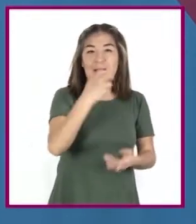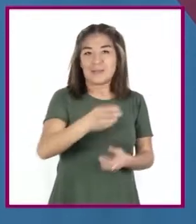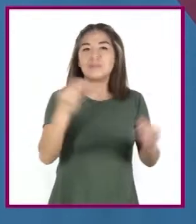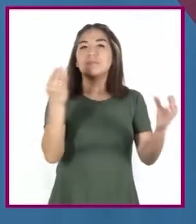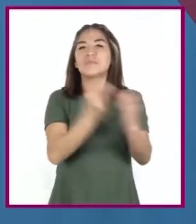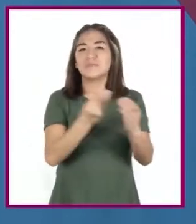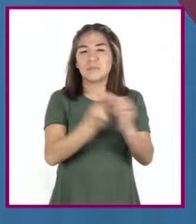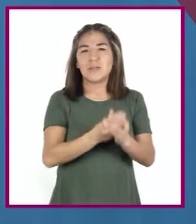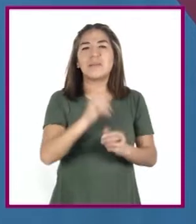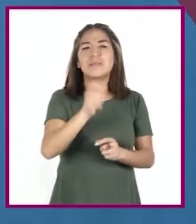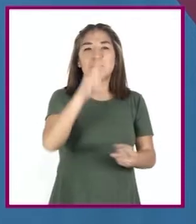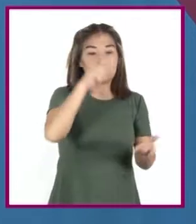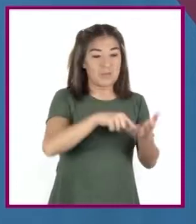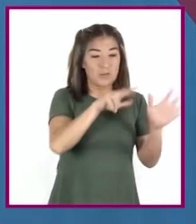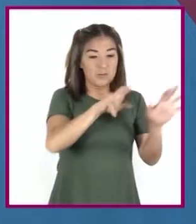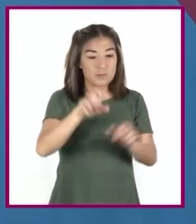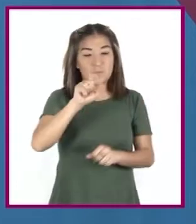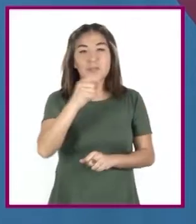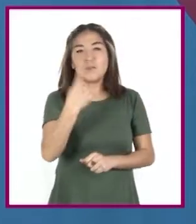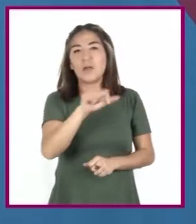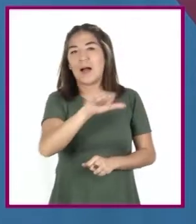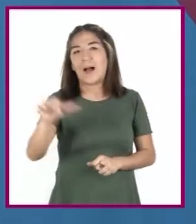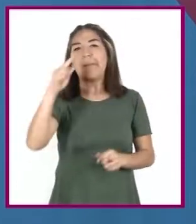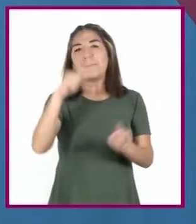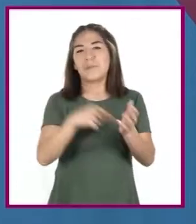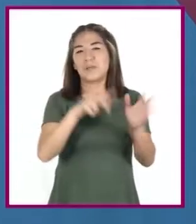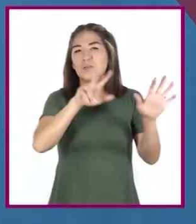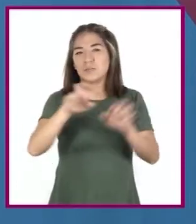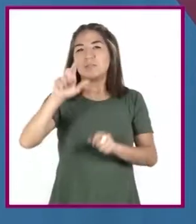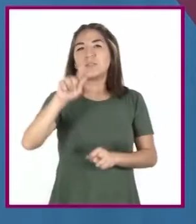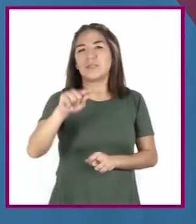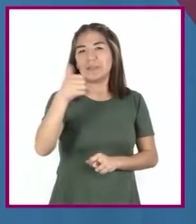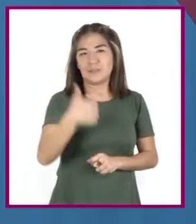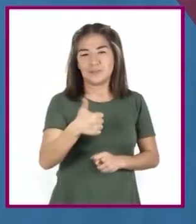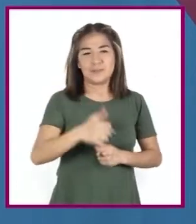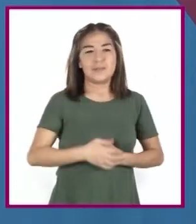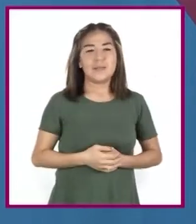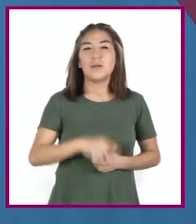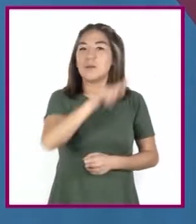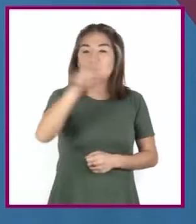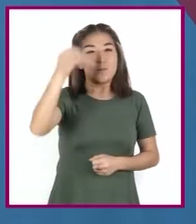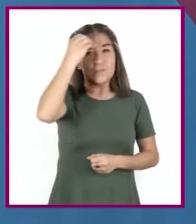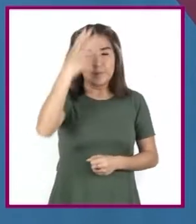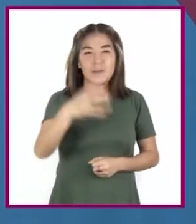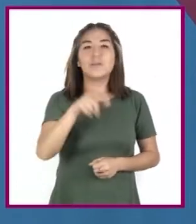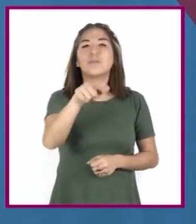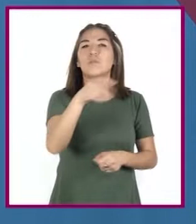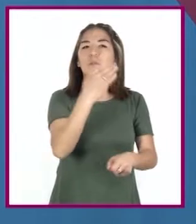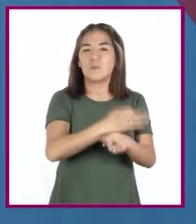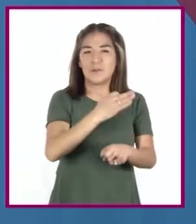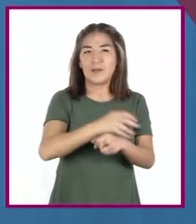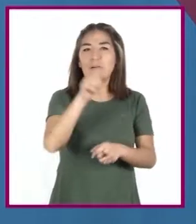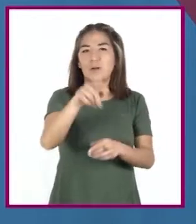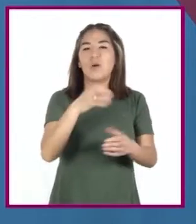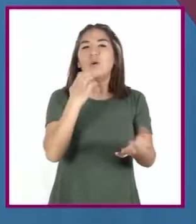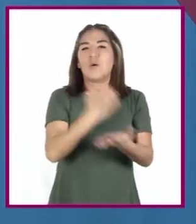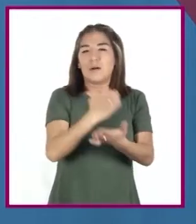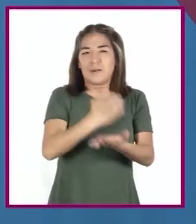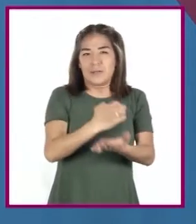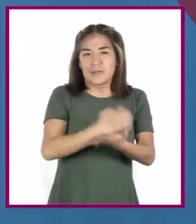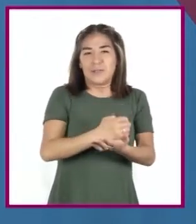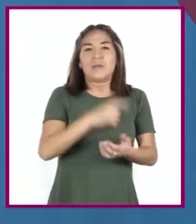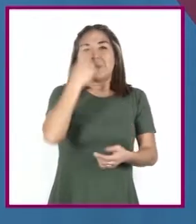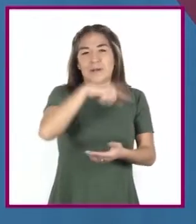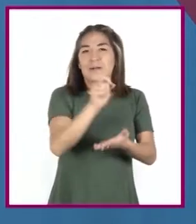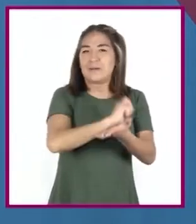sesión comprenden de 1821 a 1876. No olviden tener a la mano la libreta de la asignatura